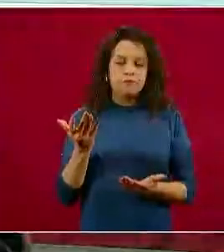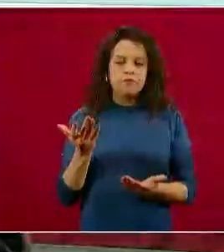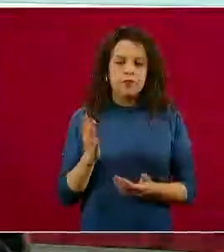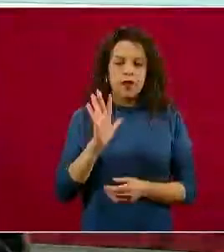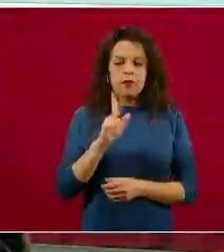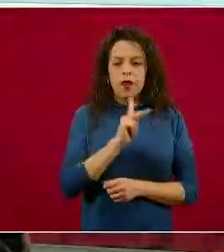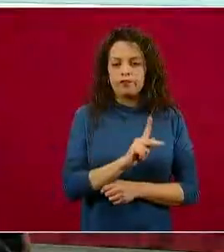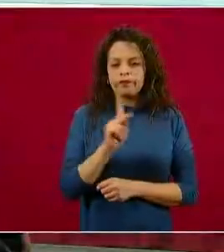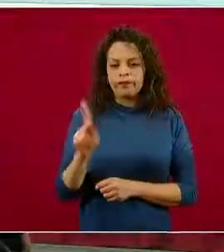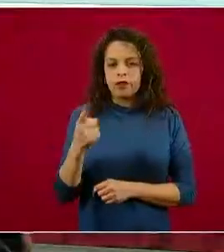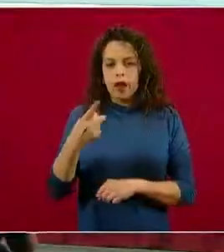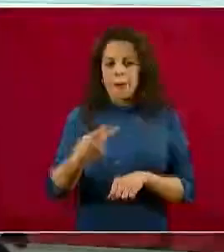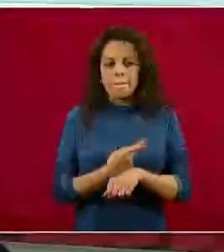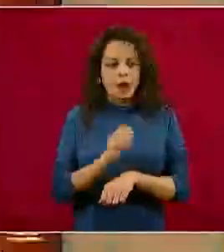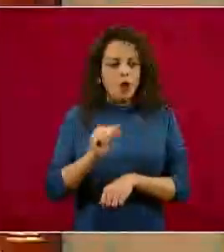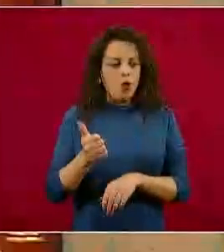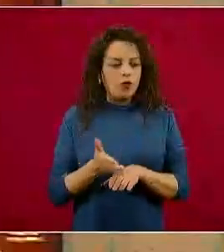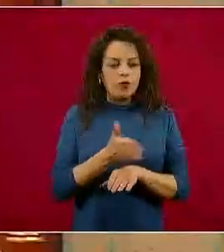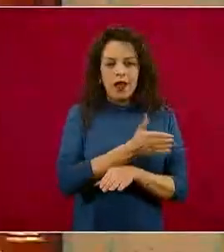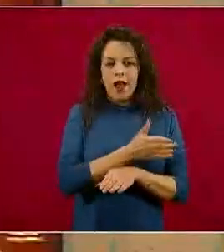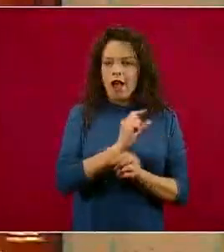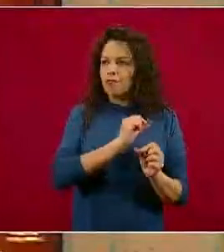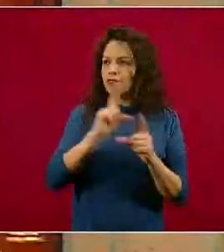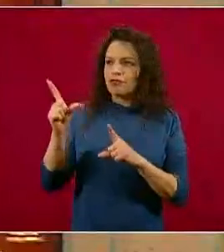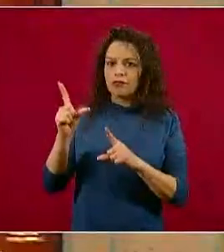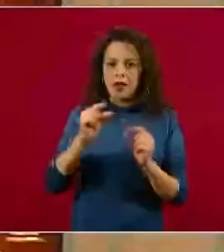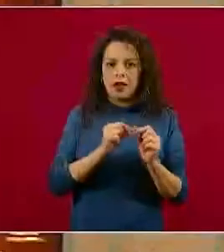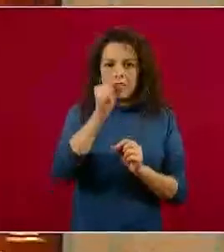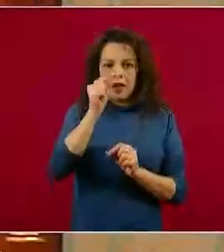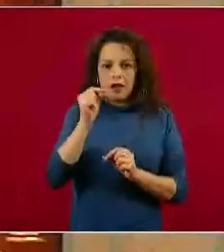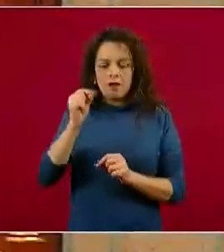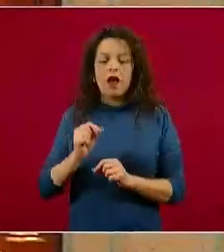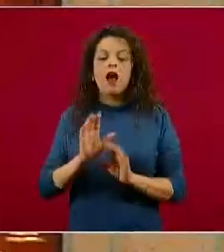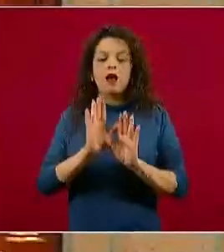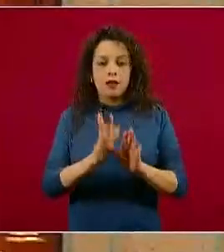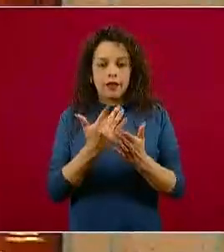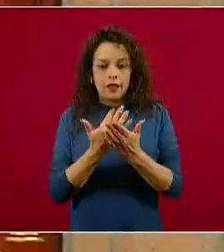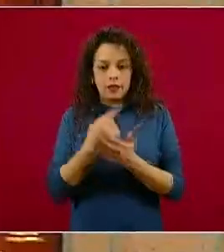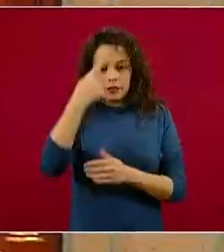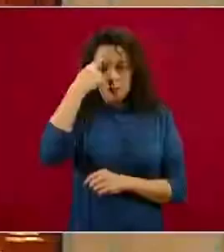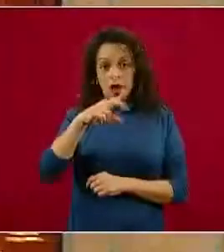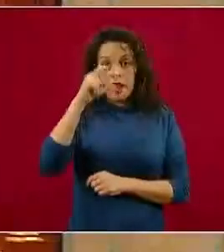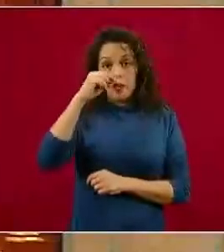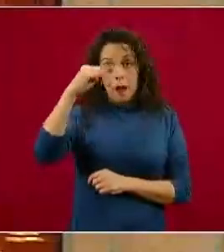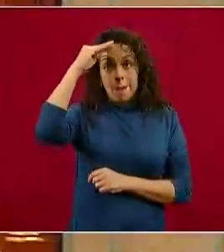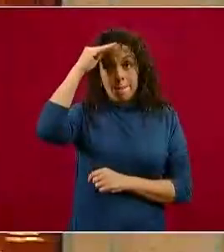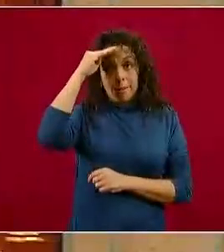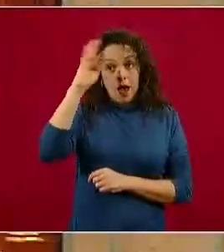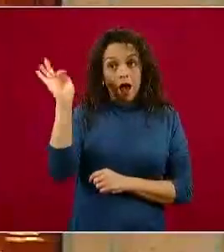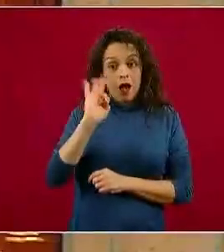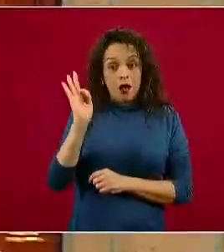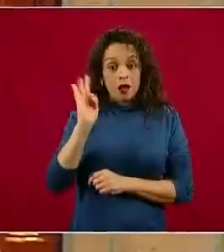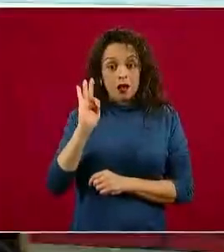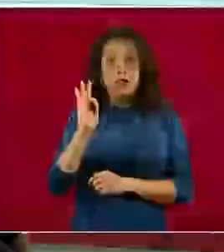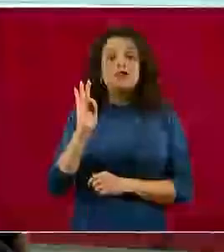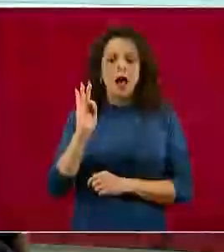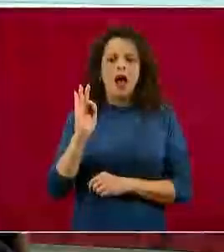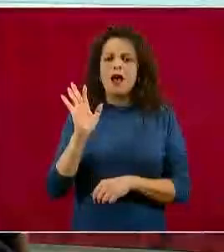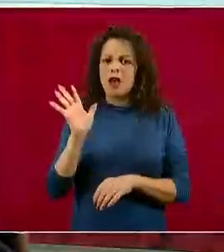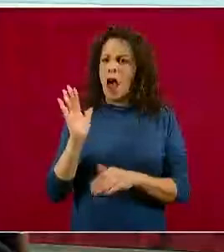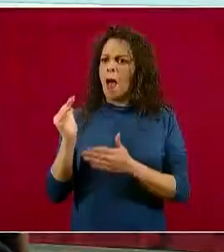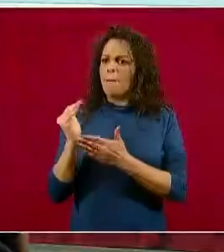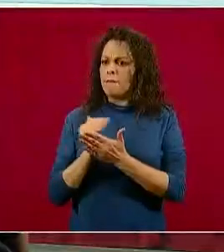las otras gráficas, las vamos reservando para no generar una falsa expectativa de una disminución mayor que